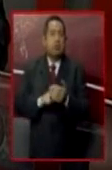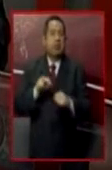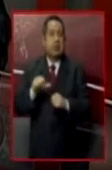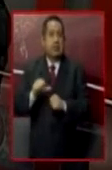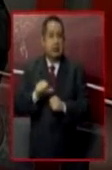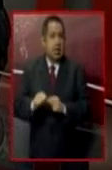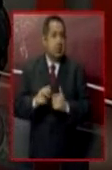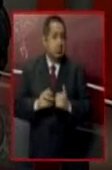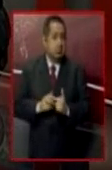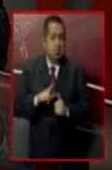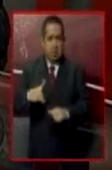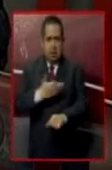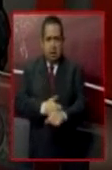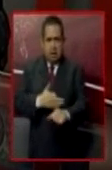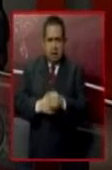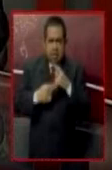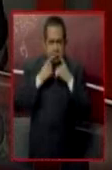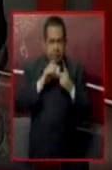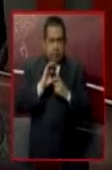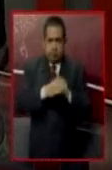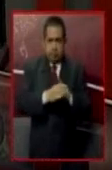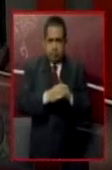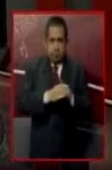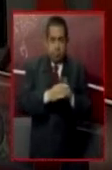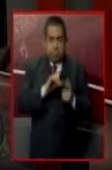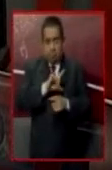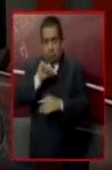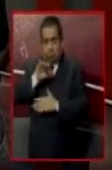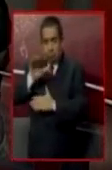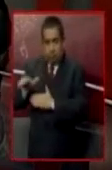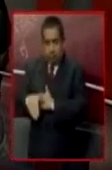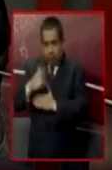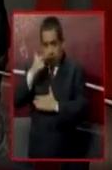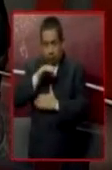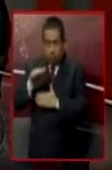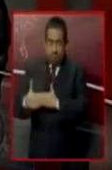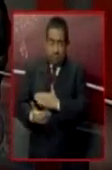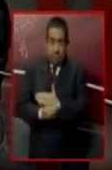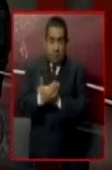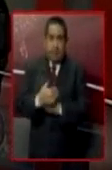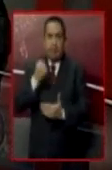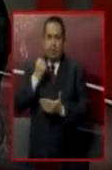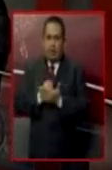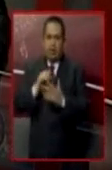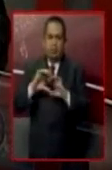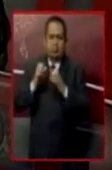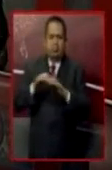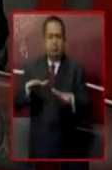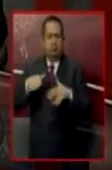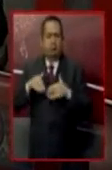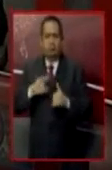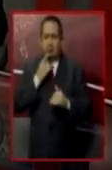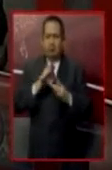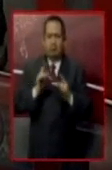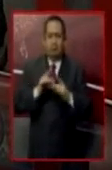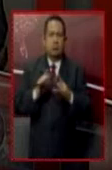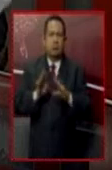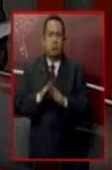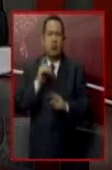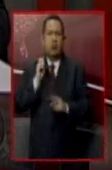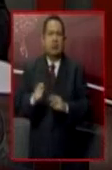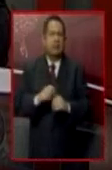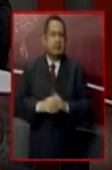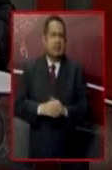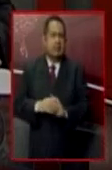2016. Por la tarde se discutió en comisiones y por la noche y madrugada se discutió y aprobó por el Pleno. Vamos con los detalles de la